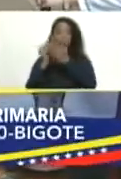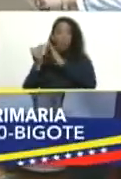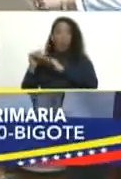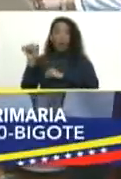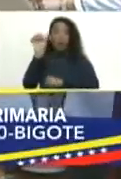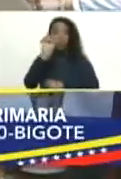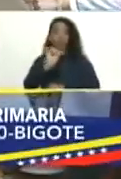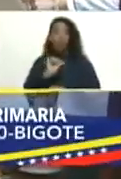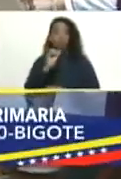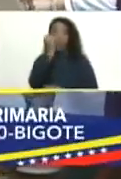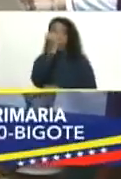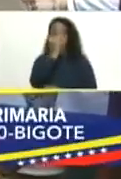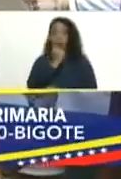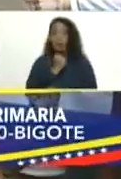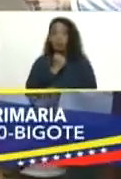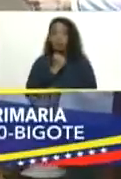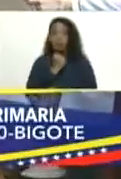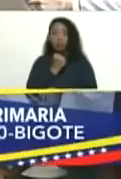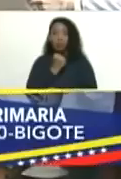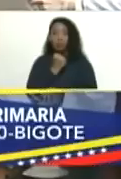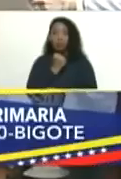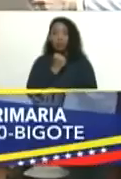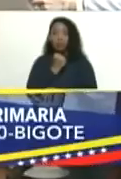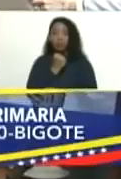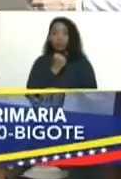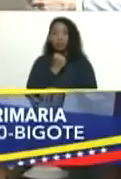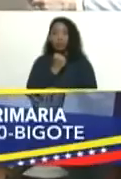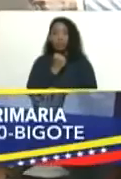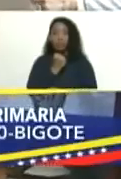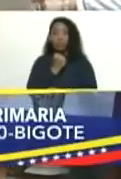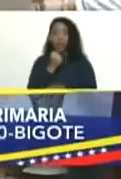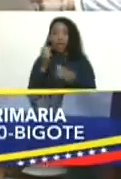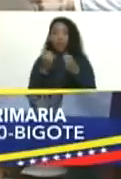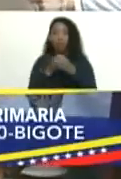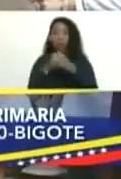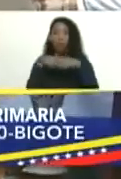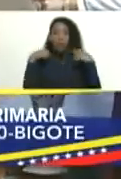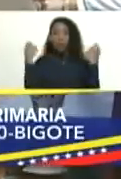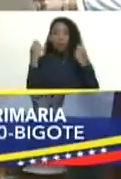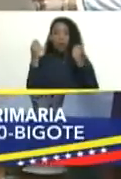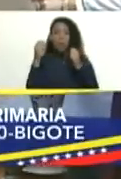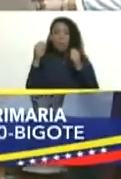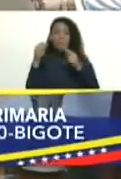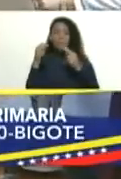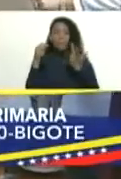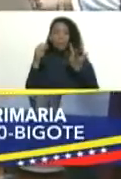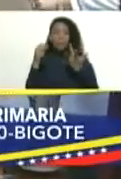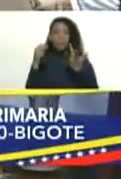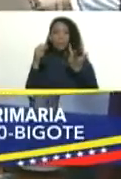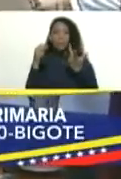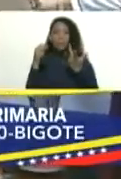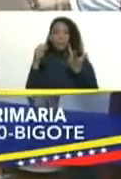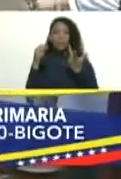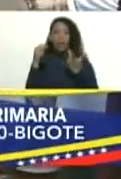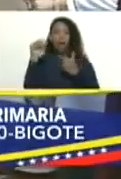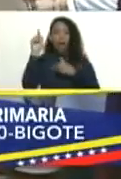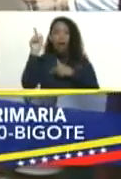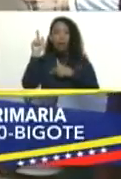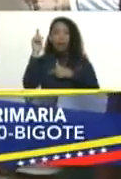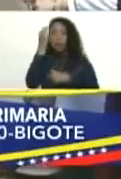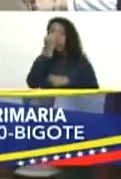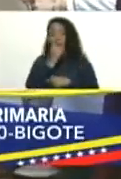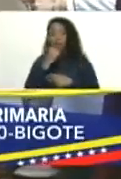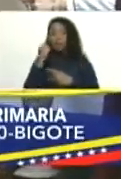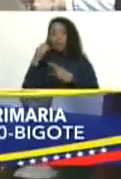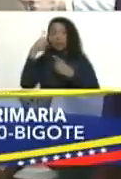de Valencia, en la parte de sectores populares de Puerto Cabello o en la parte de sectores populares de